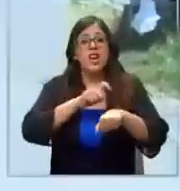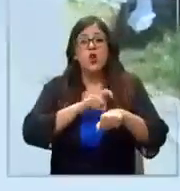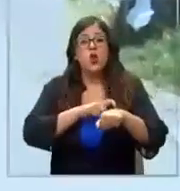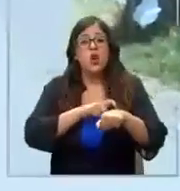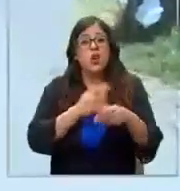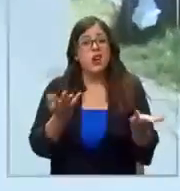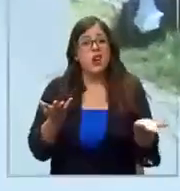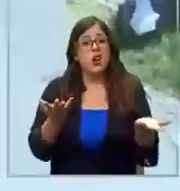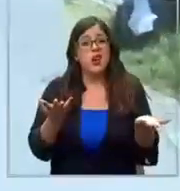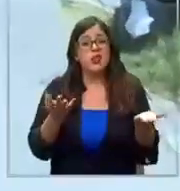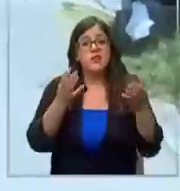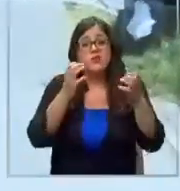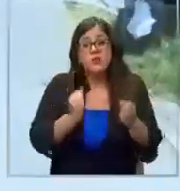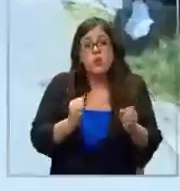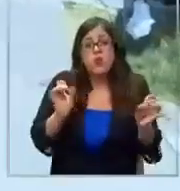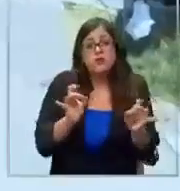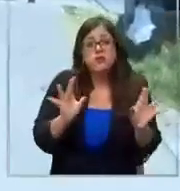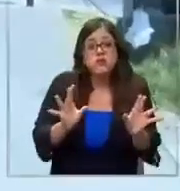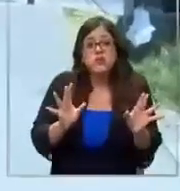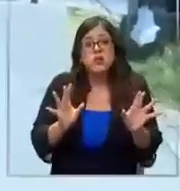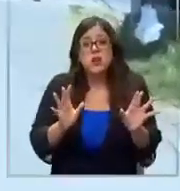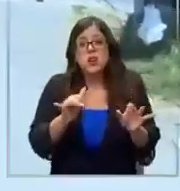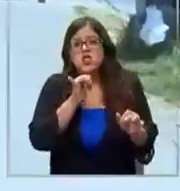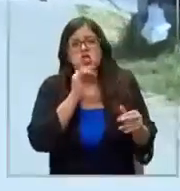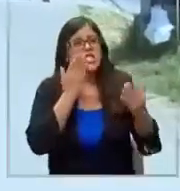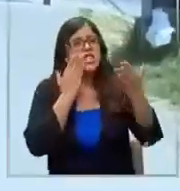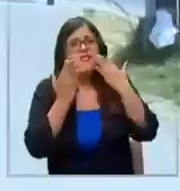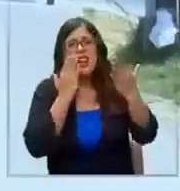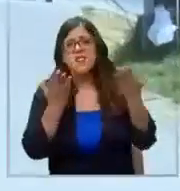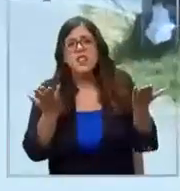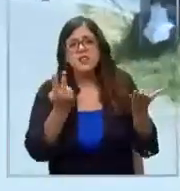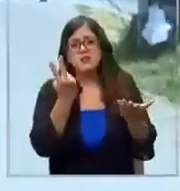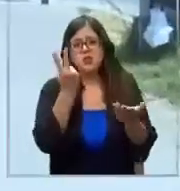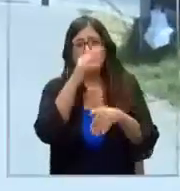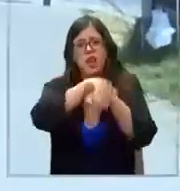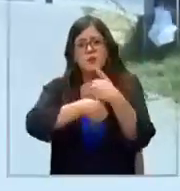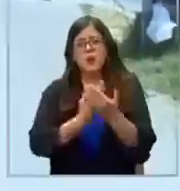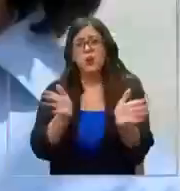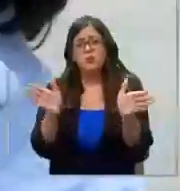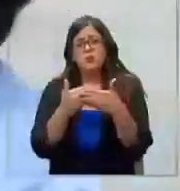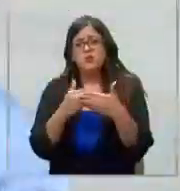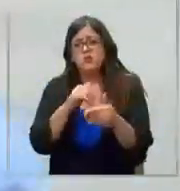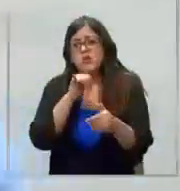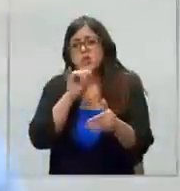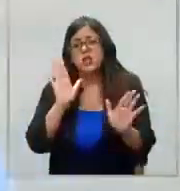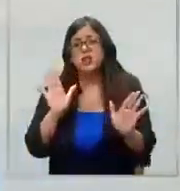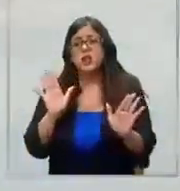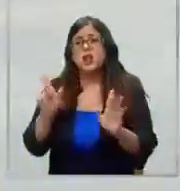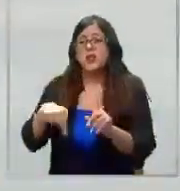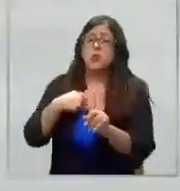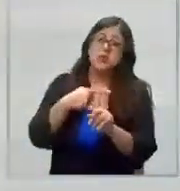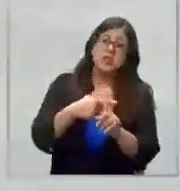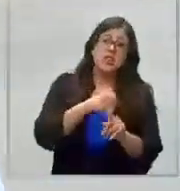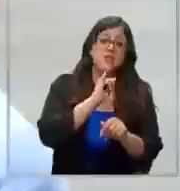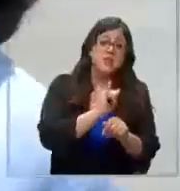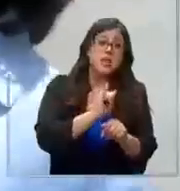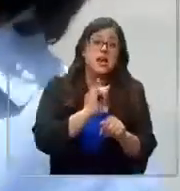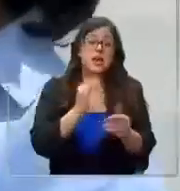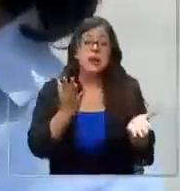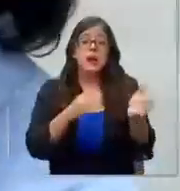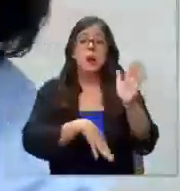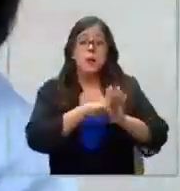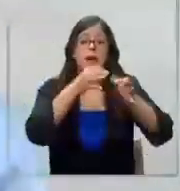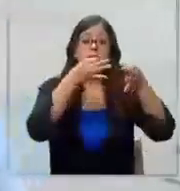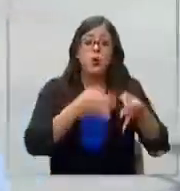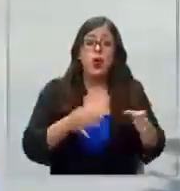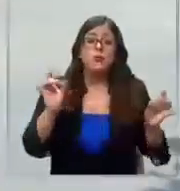traiga muchos beneficios que cierre a las 2 de la mañana. Espero que de algo sirva. O sea, positivo por una parte porque va a haber más